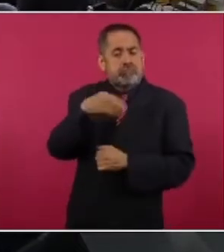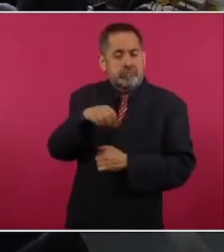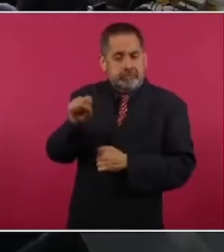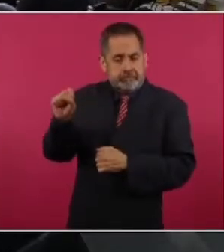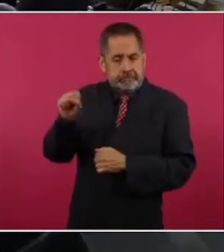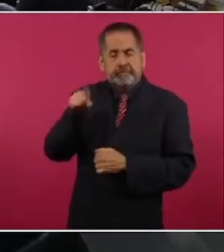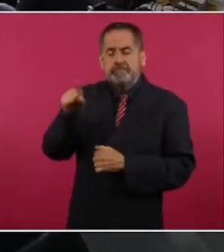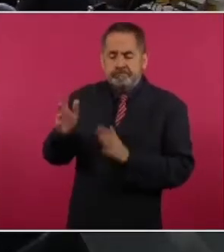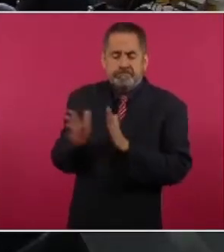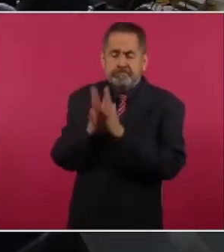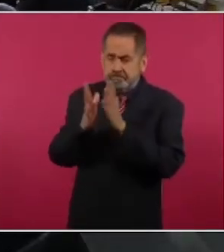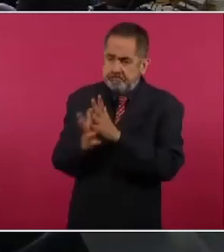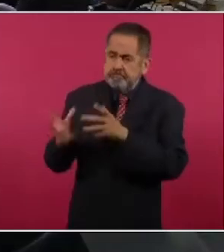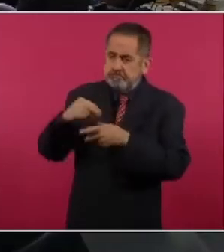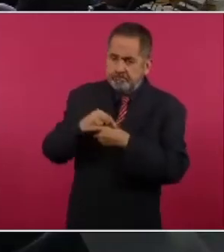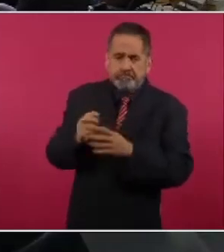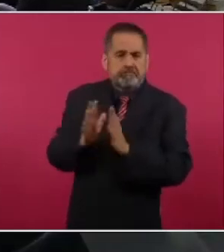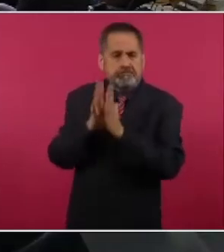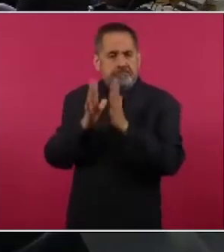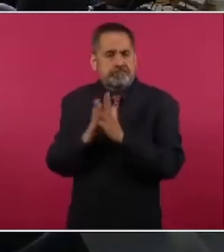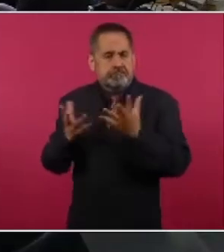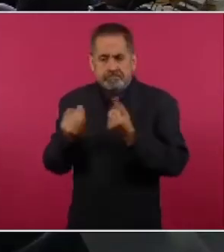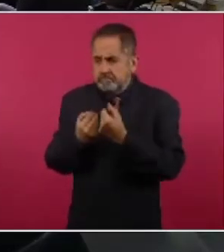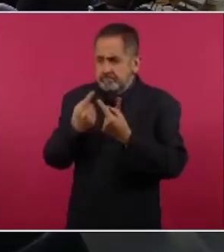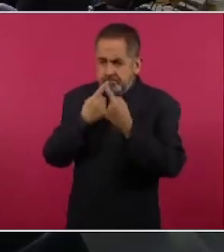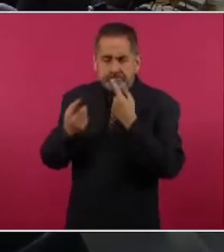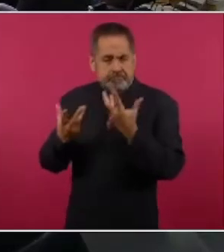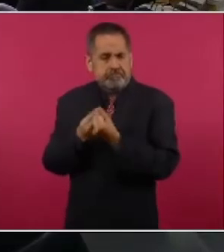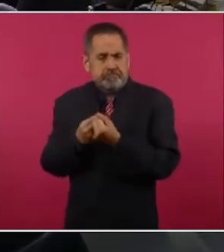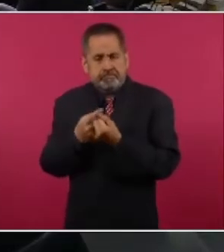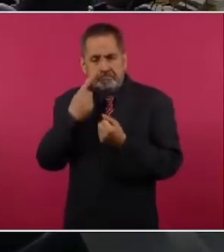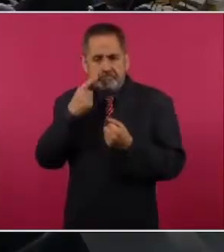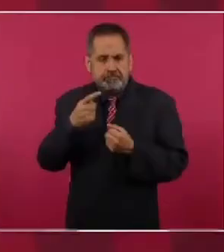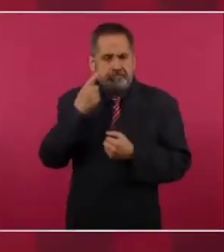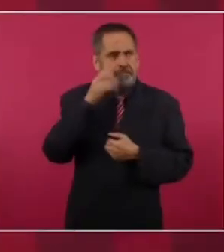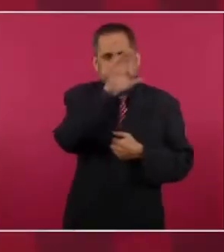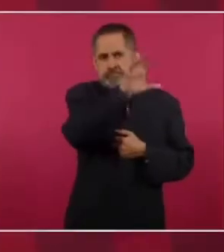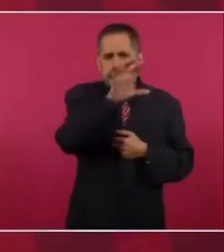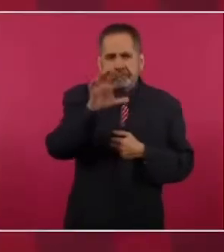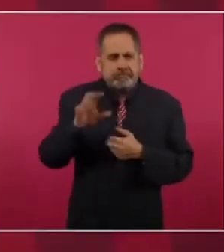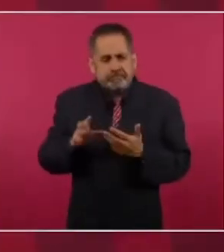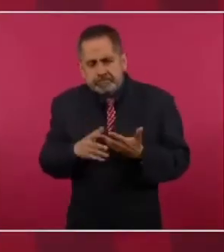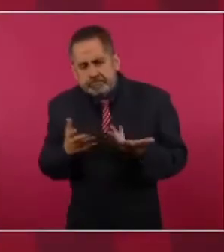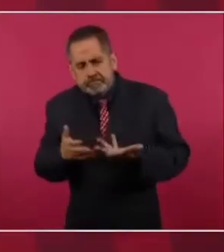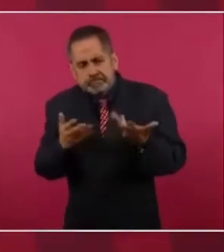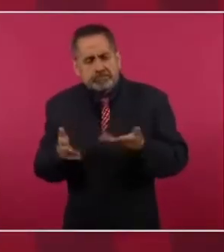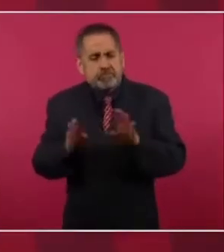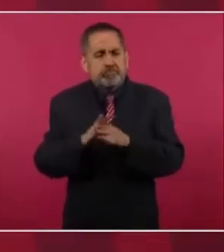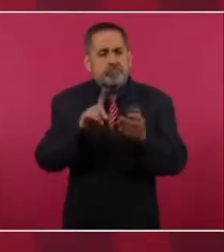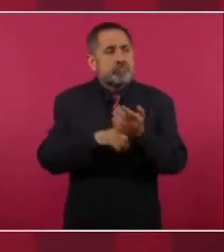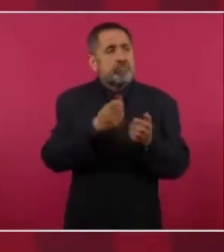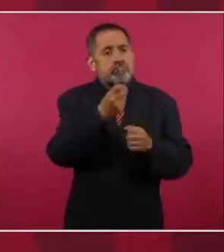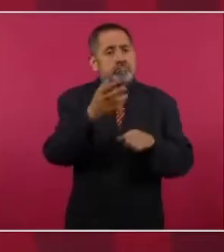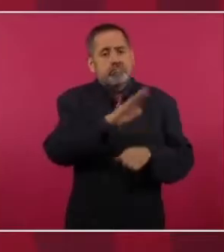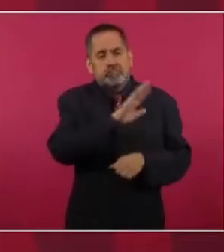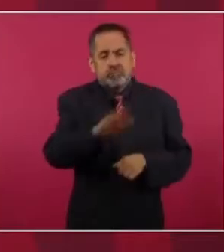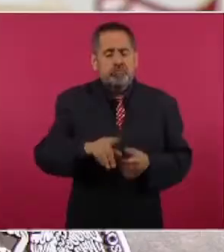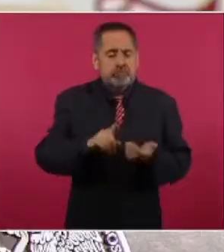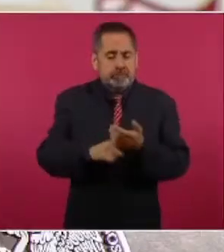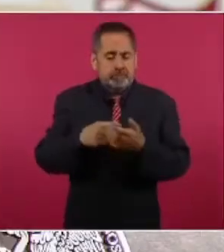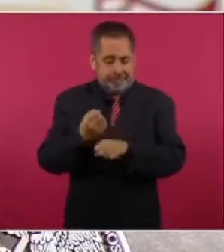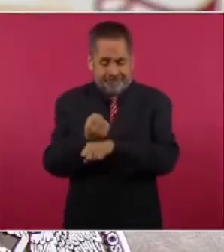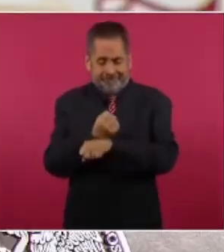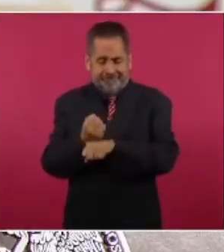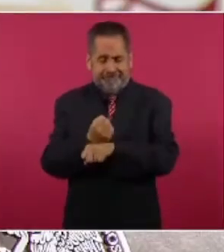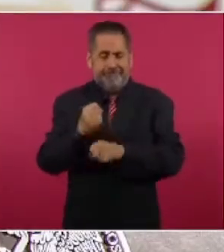que participa en toda esta acción sectorial, como la mortalidad en leucemias, por ejemplo, va